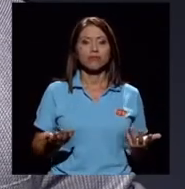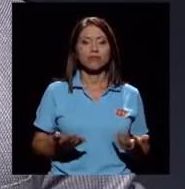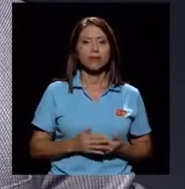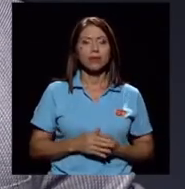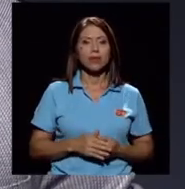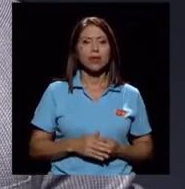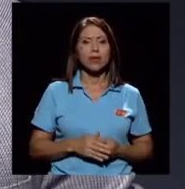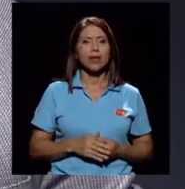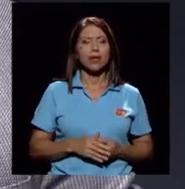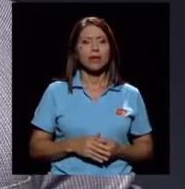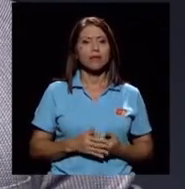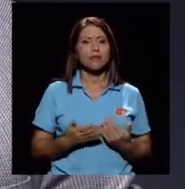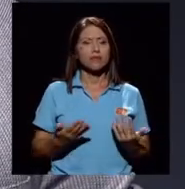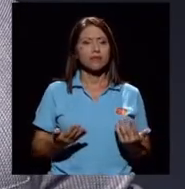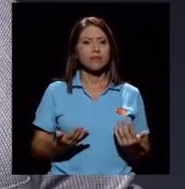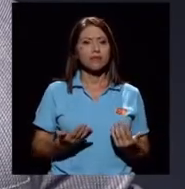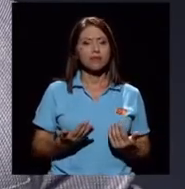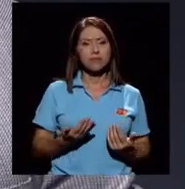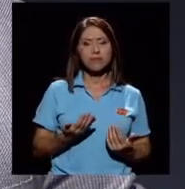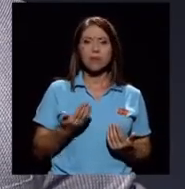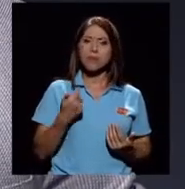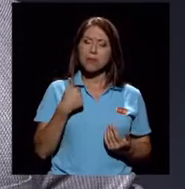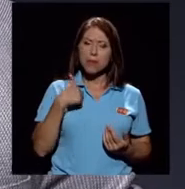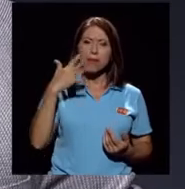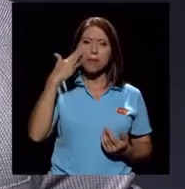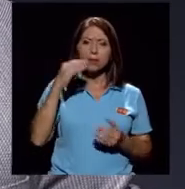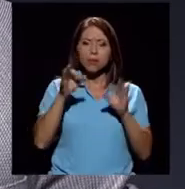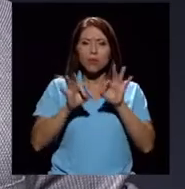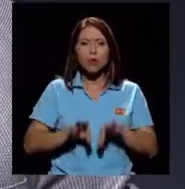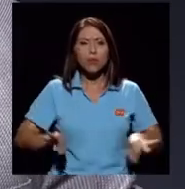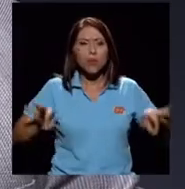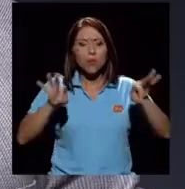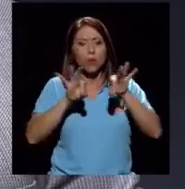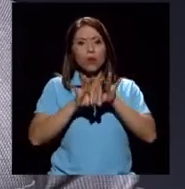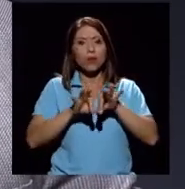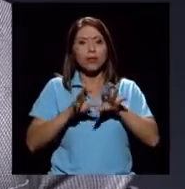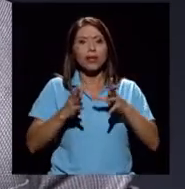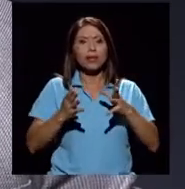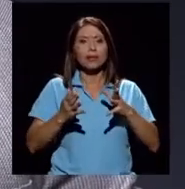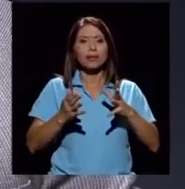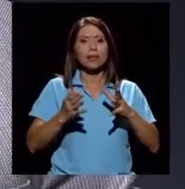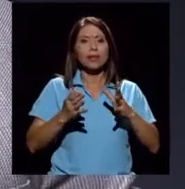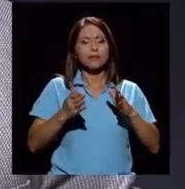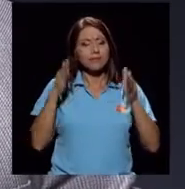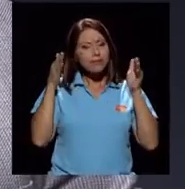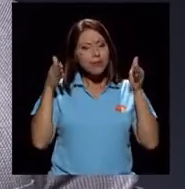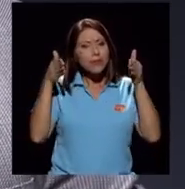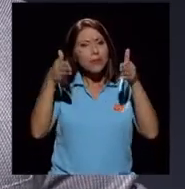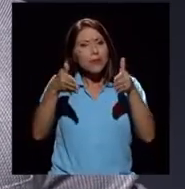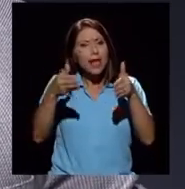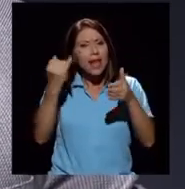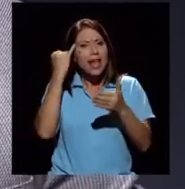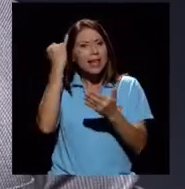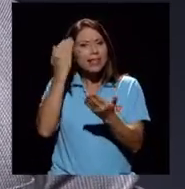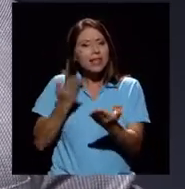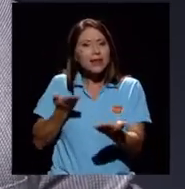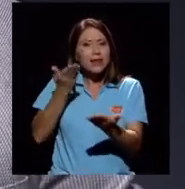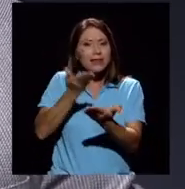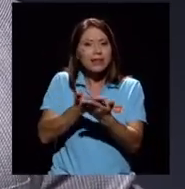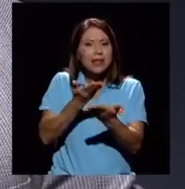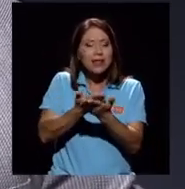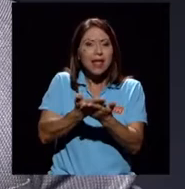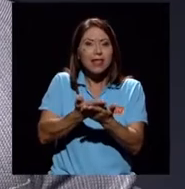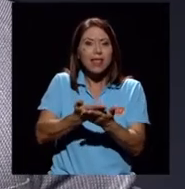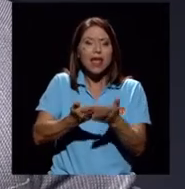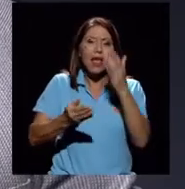me pareció muy importante poner en contexto la iniciativa que está planteando el xi jinping